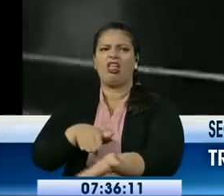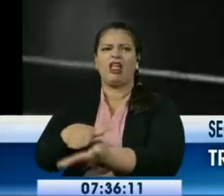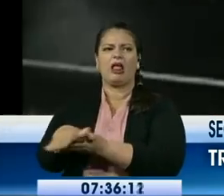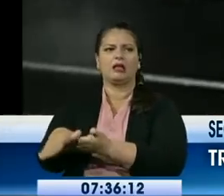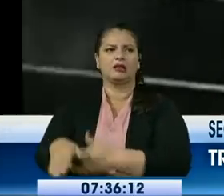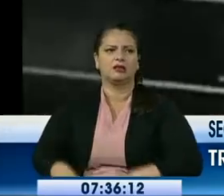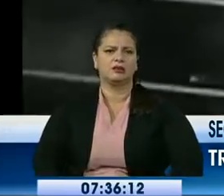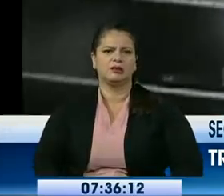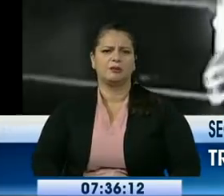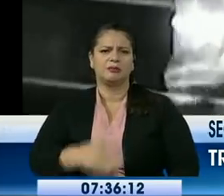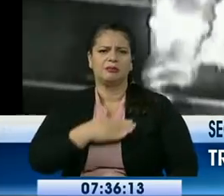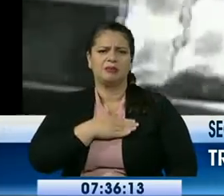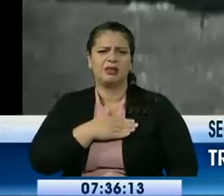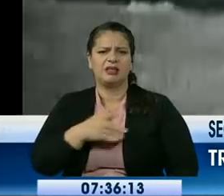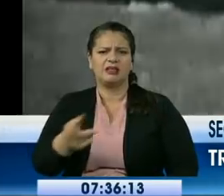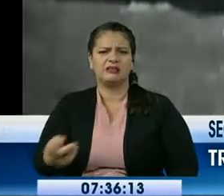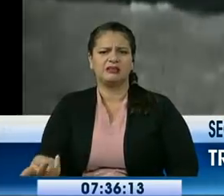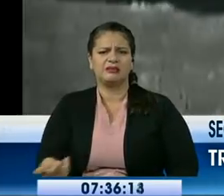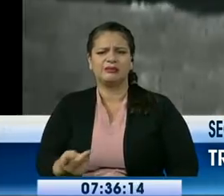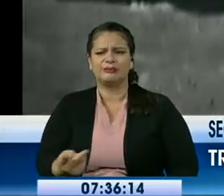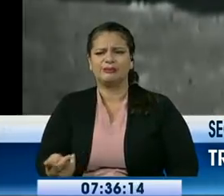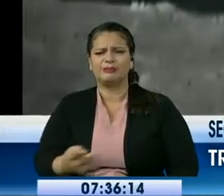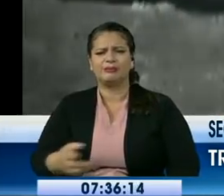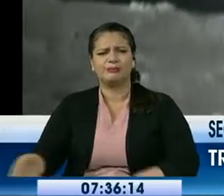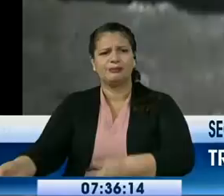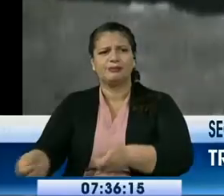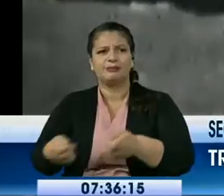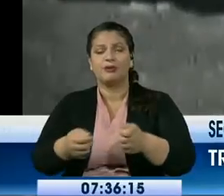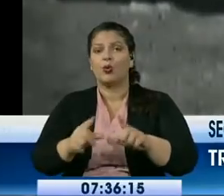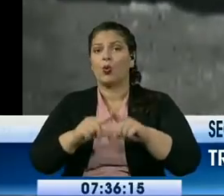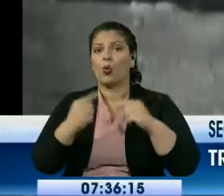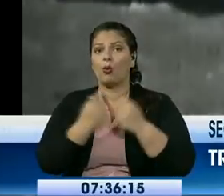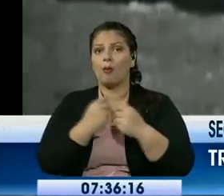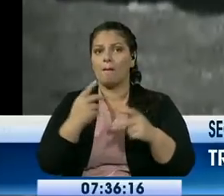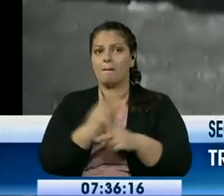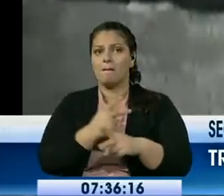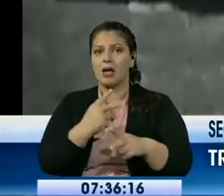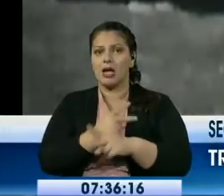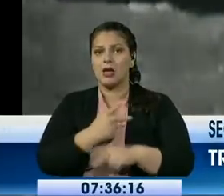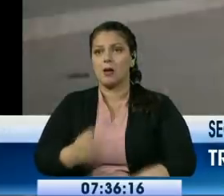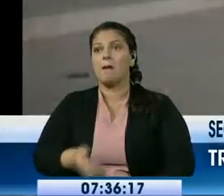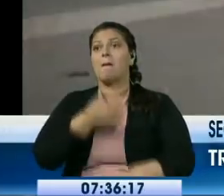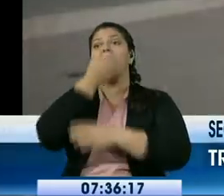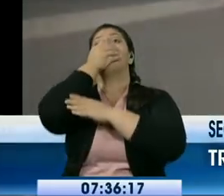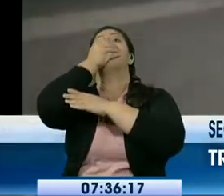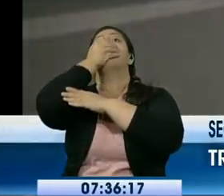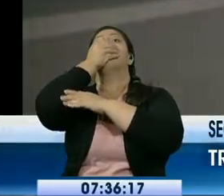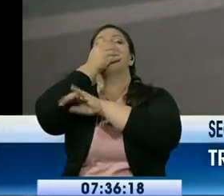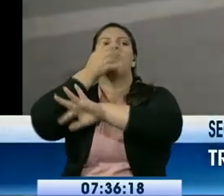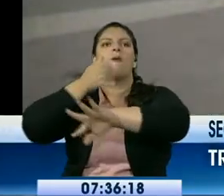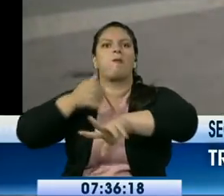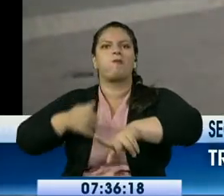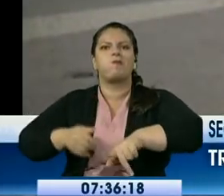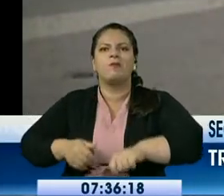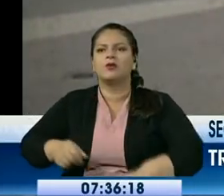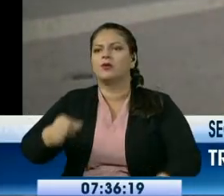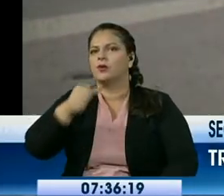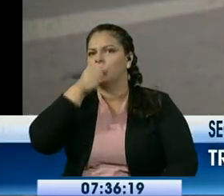a los pasajeros con efectos de alguna droga al pie de transitadas vías como estas, donde un tráiler los